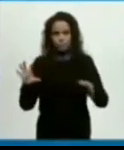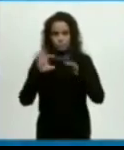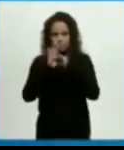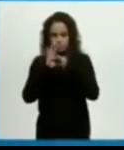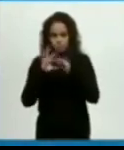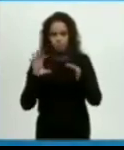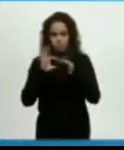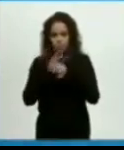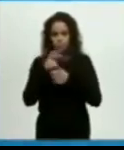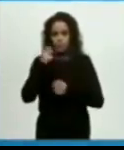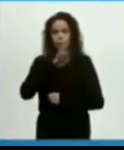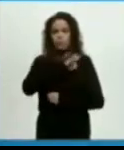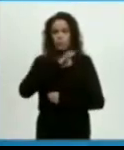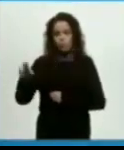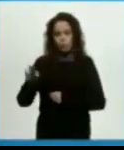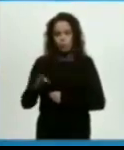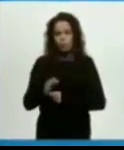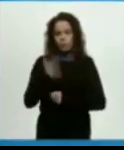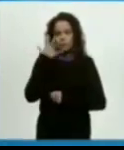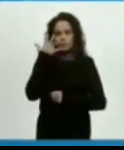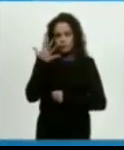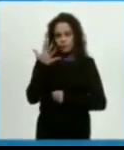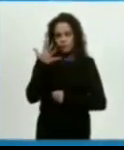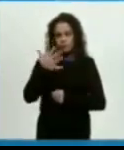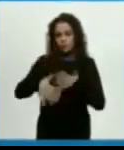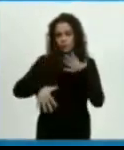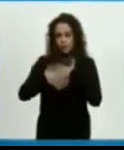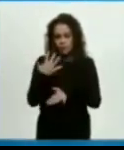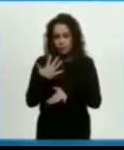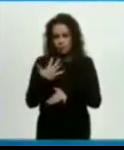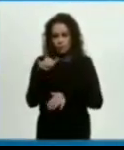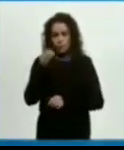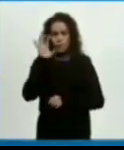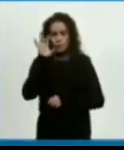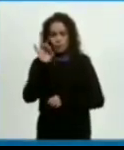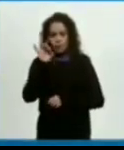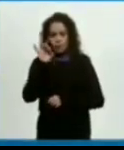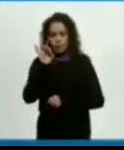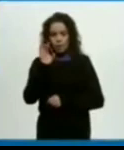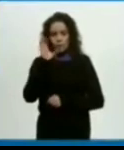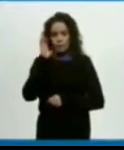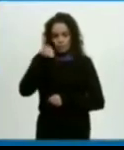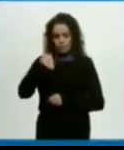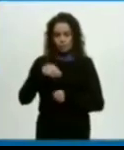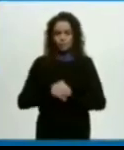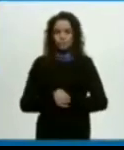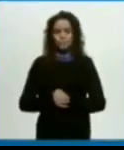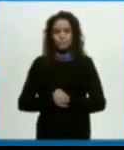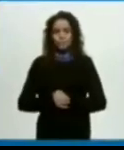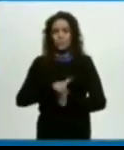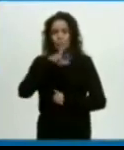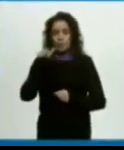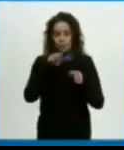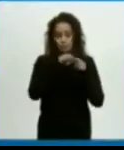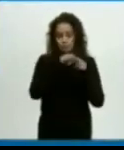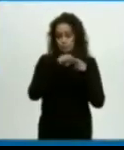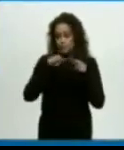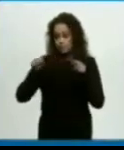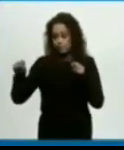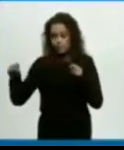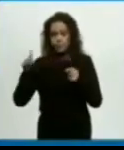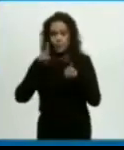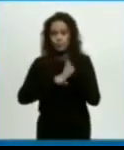esta manera consigo marcar en 5, 15 y 30. Trazo una línea que tiene